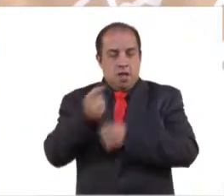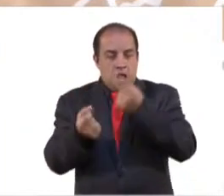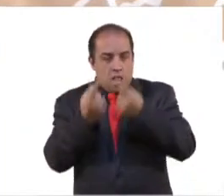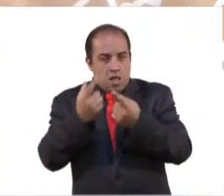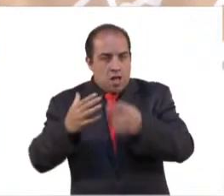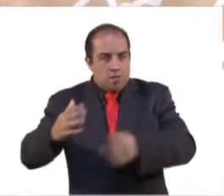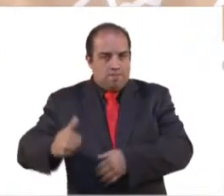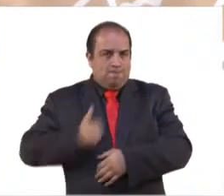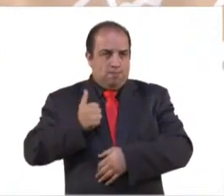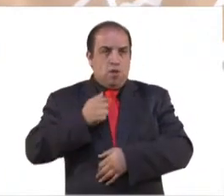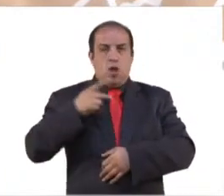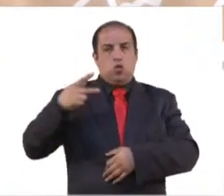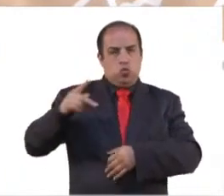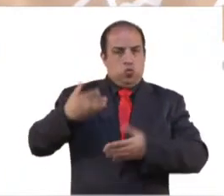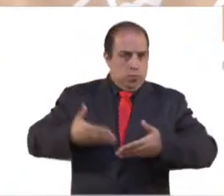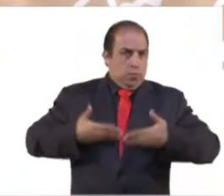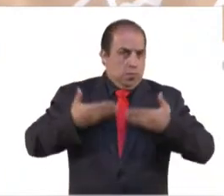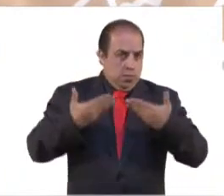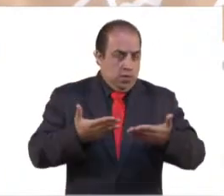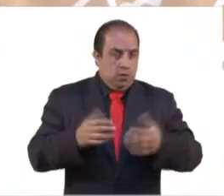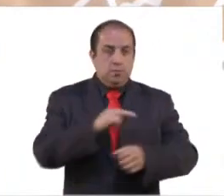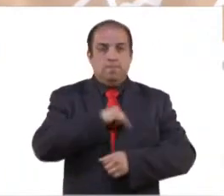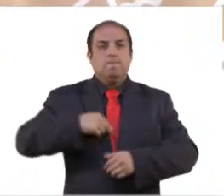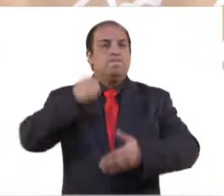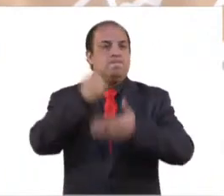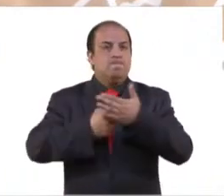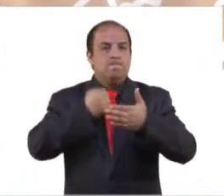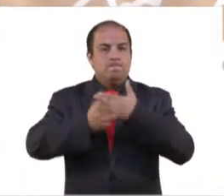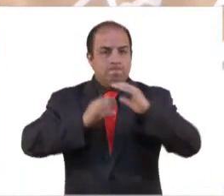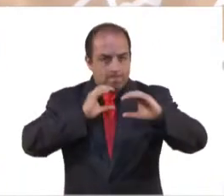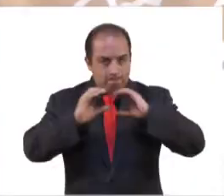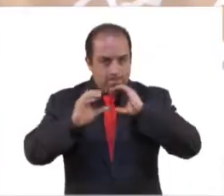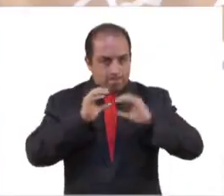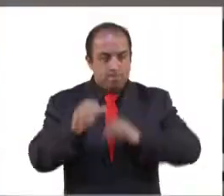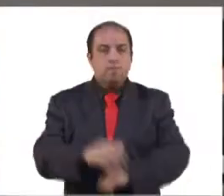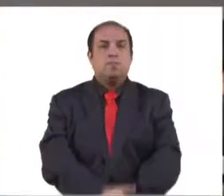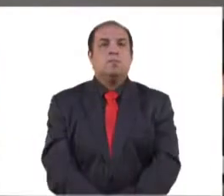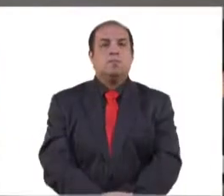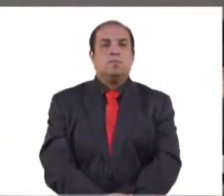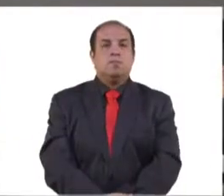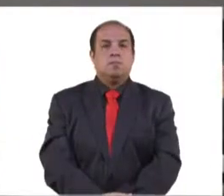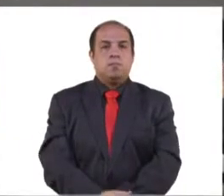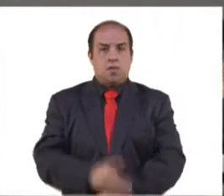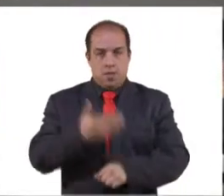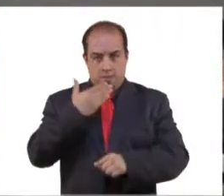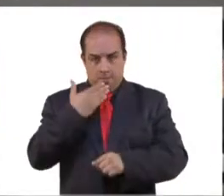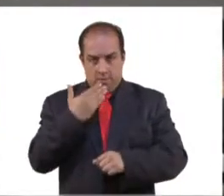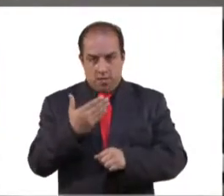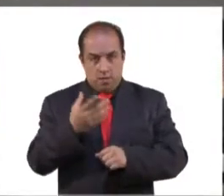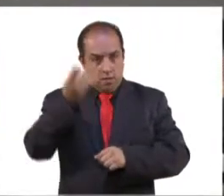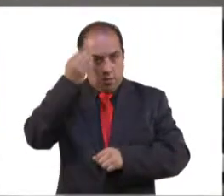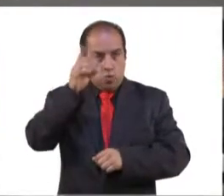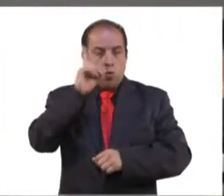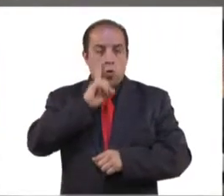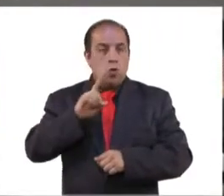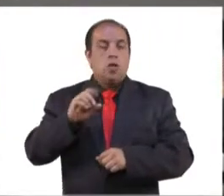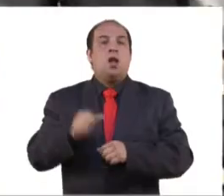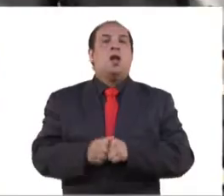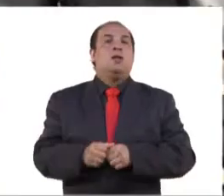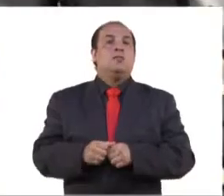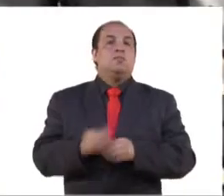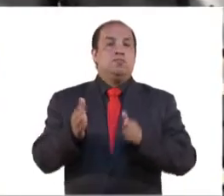de la confianza de ellos, y por eso insistimos mucho en esta comunicación. Perfecto, muy bien. Doctora, en otro